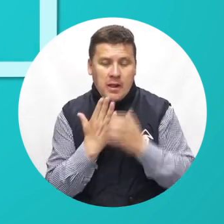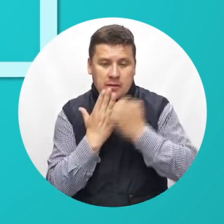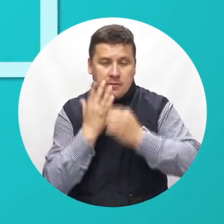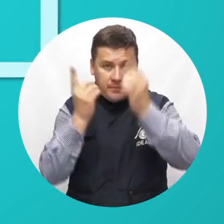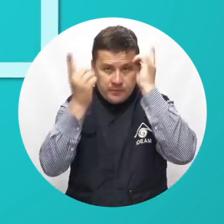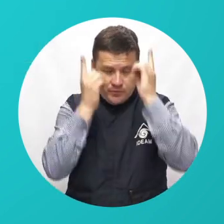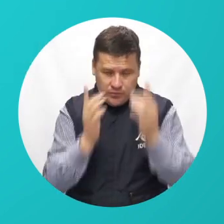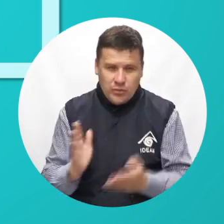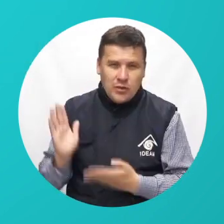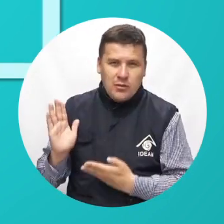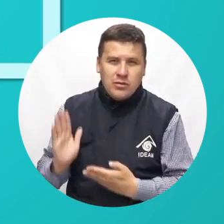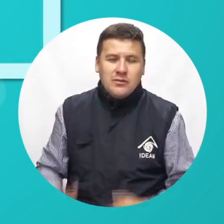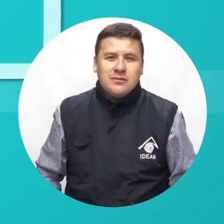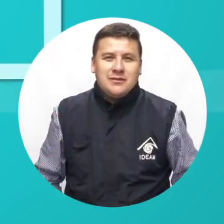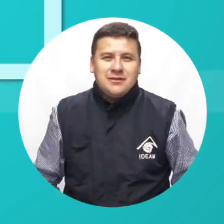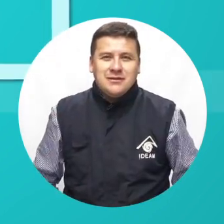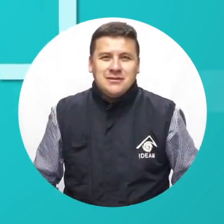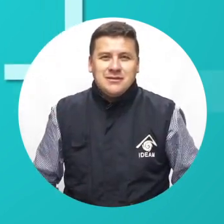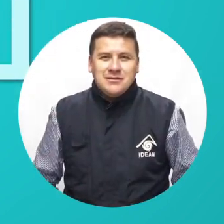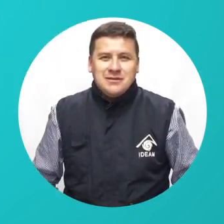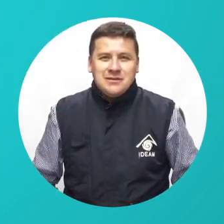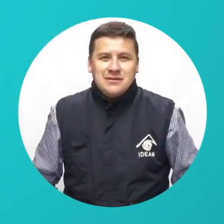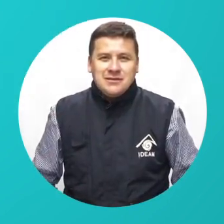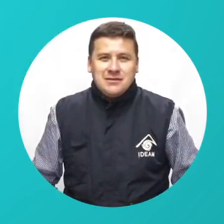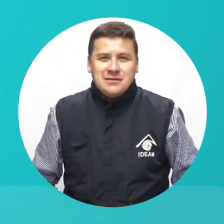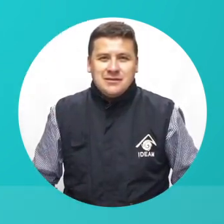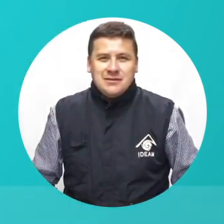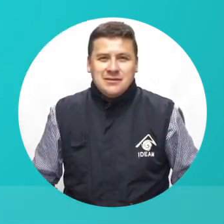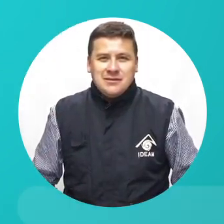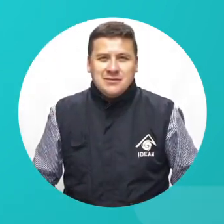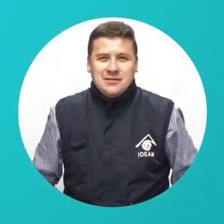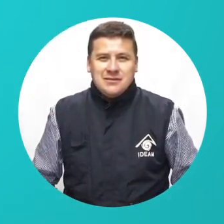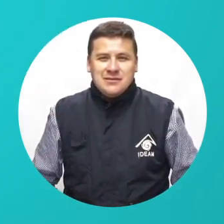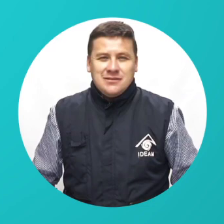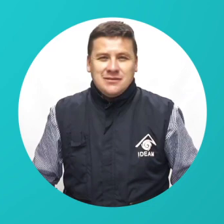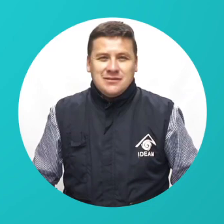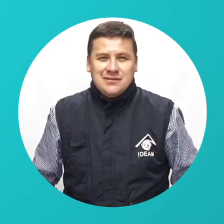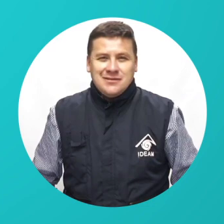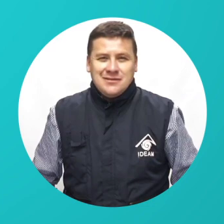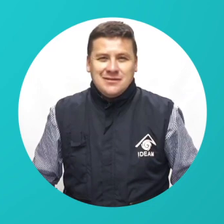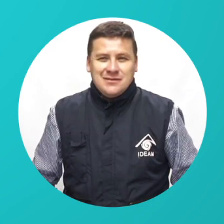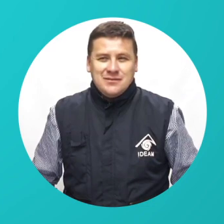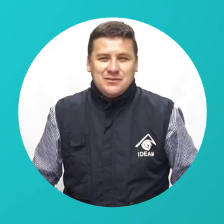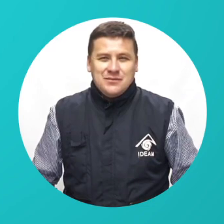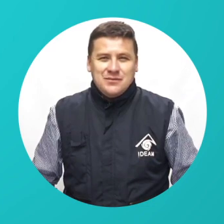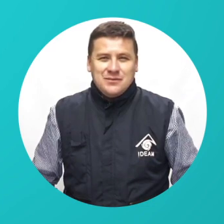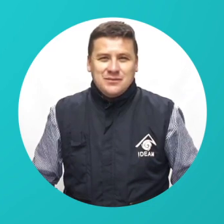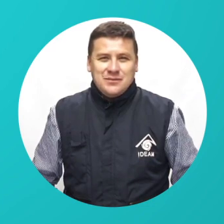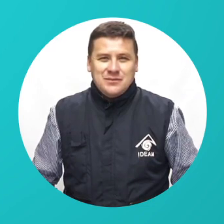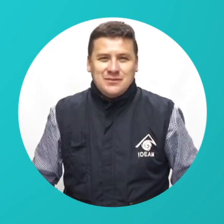rayos, pronósticos y alertas a nivel municipal. Disponible gratis para iOS y Android.